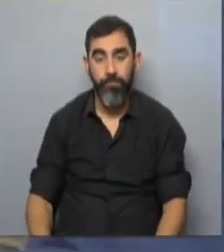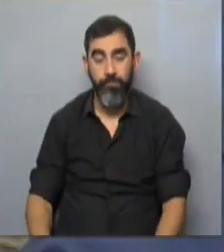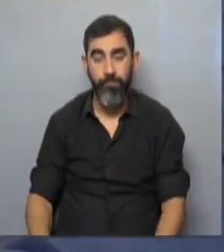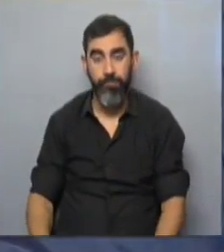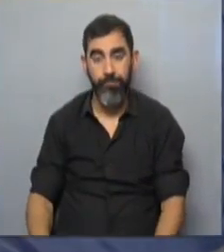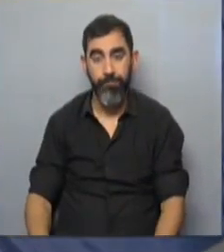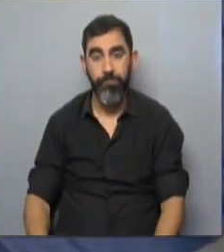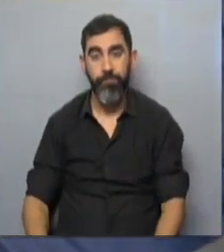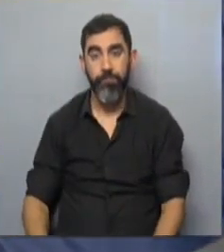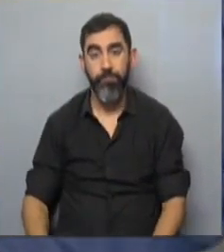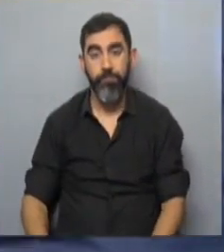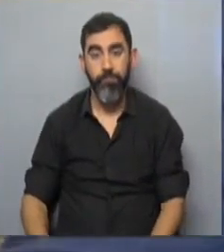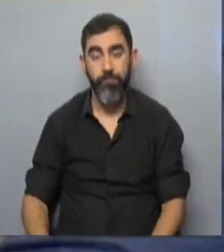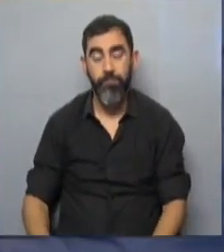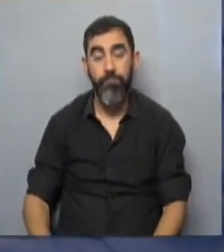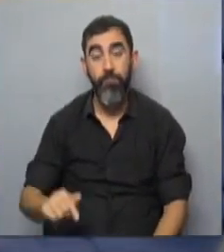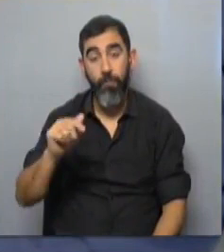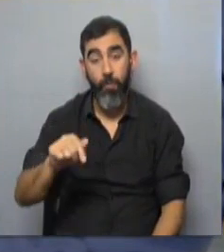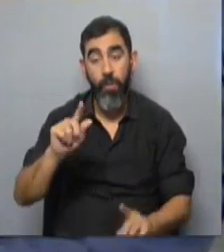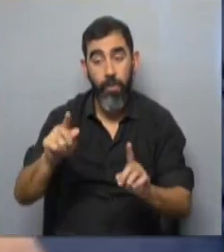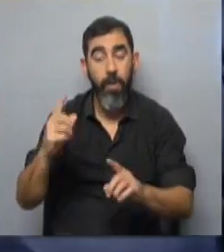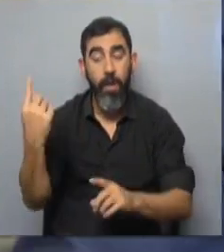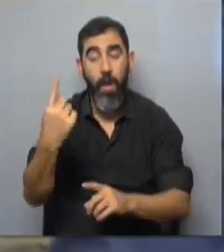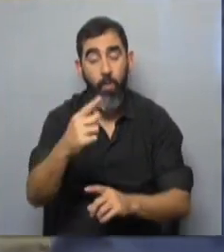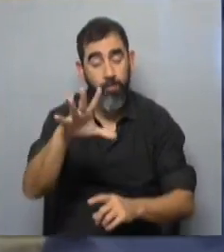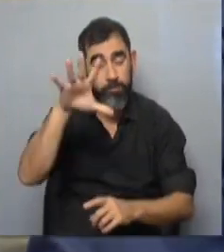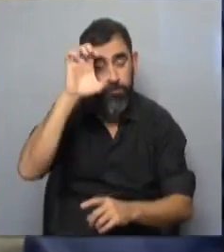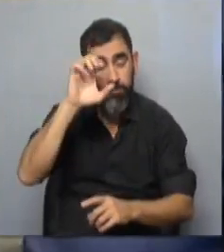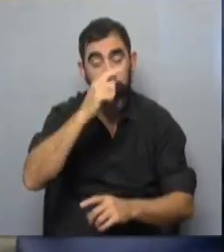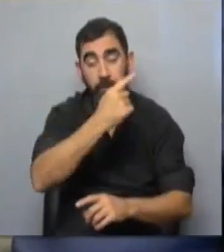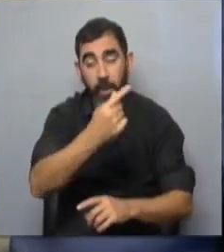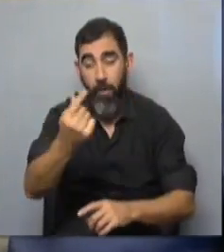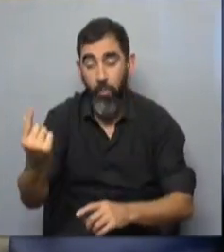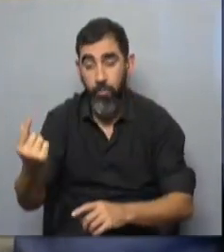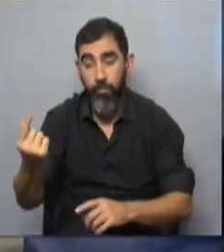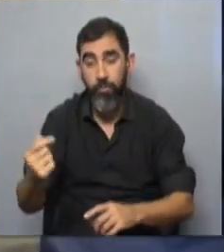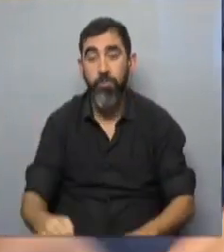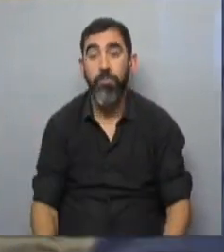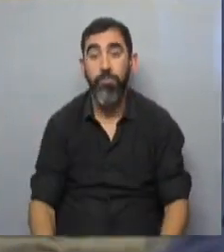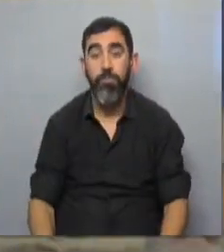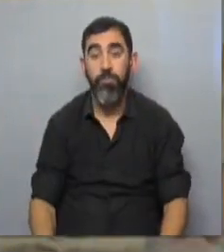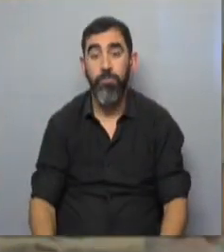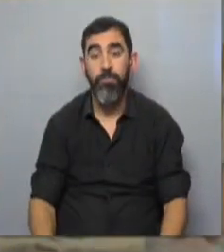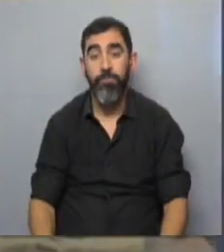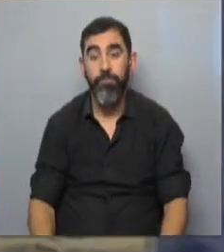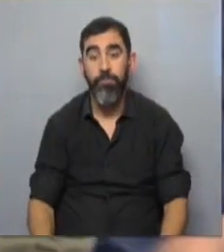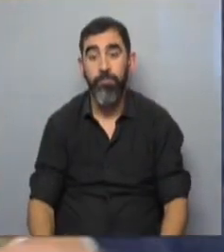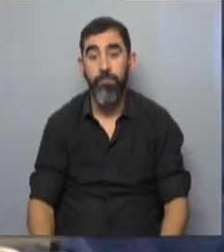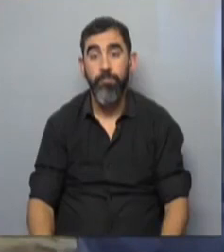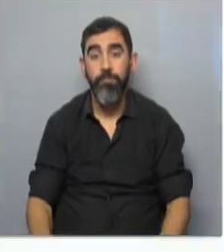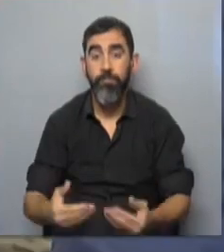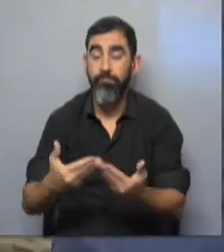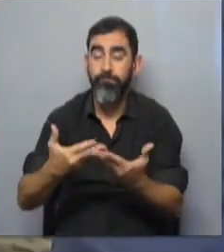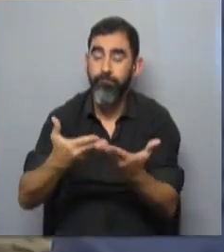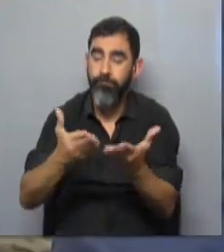quedar en la retina, en la memoria de cada una, de cada uno de nosotros, que le han abierto las venas ante